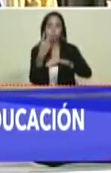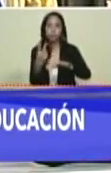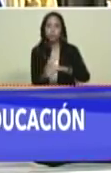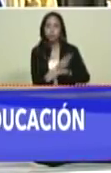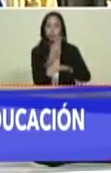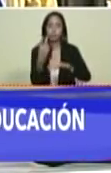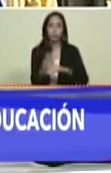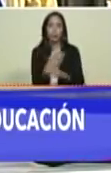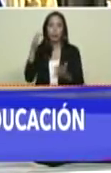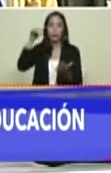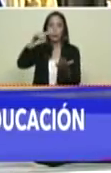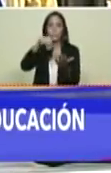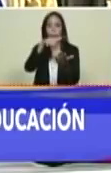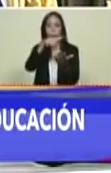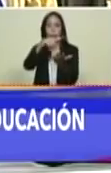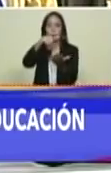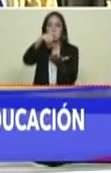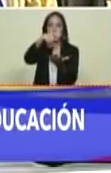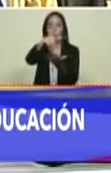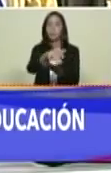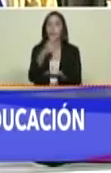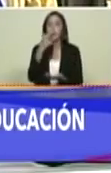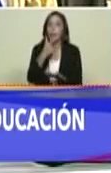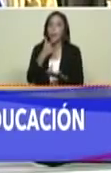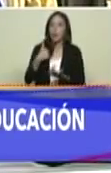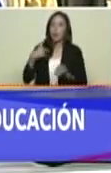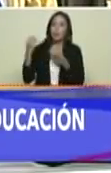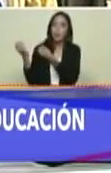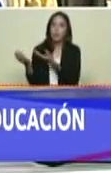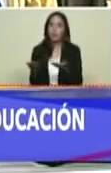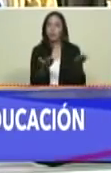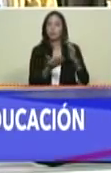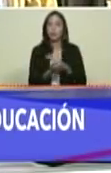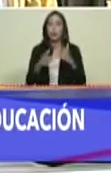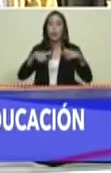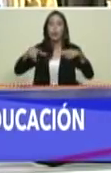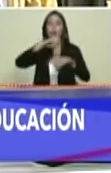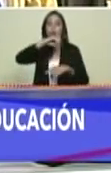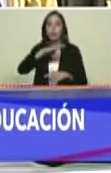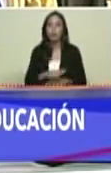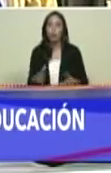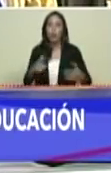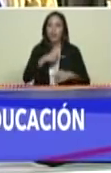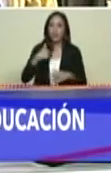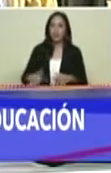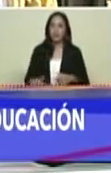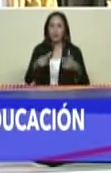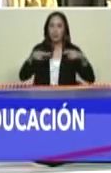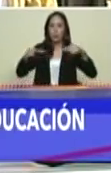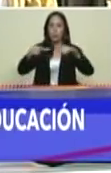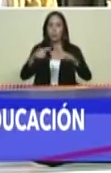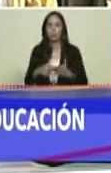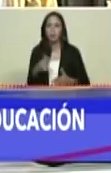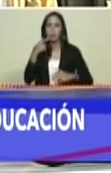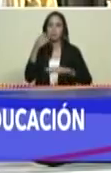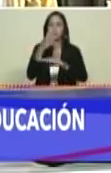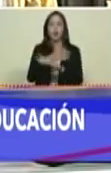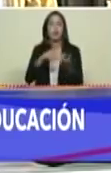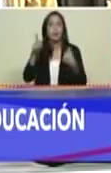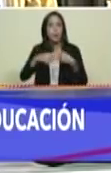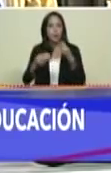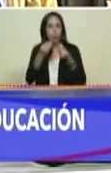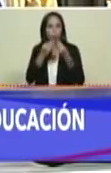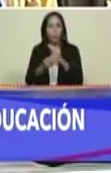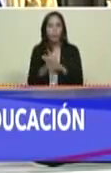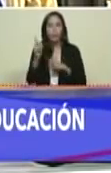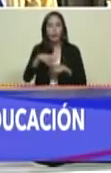Estambul atendí una invitación para visitar el centro histórico de Estambul y almorzar con